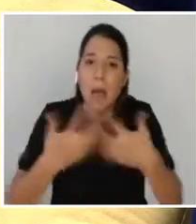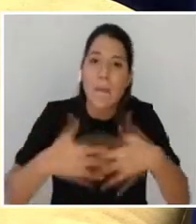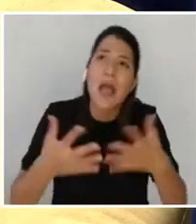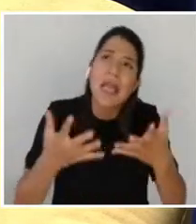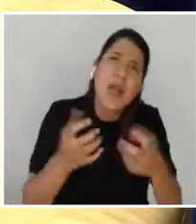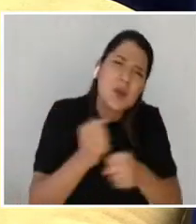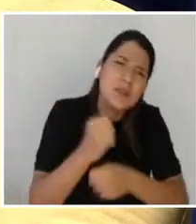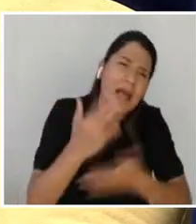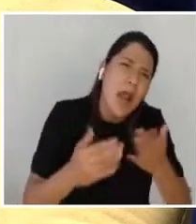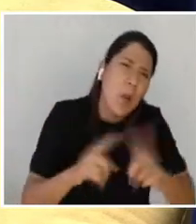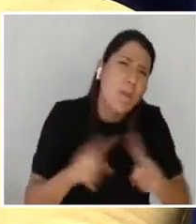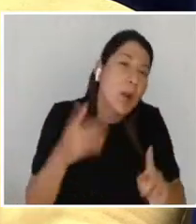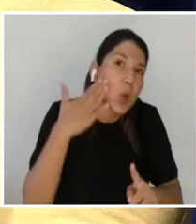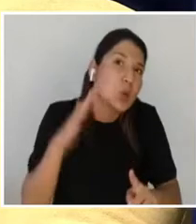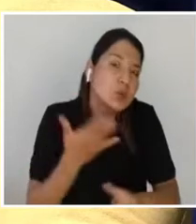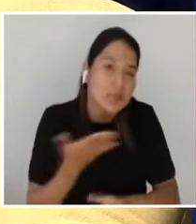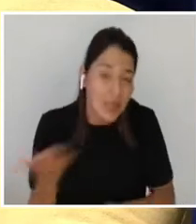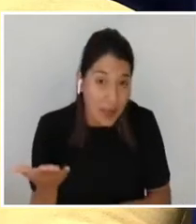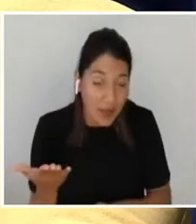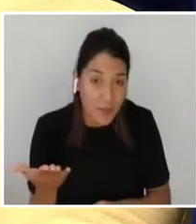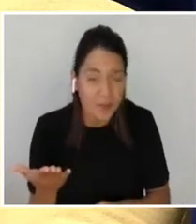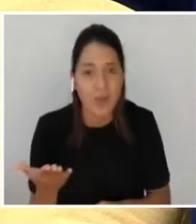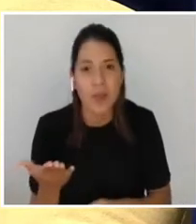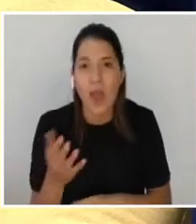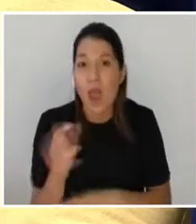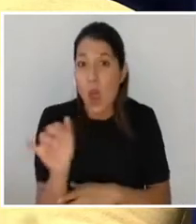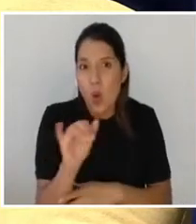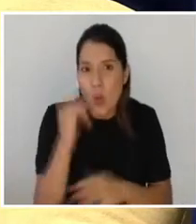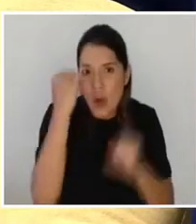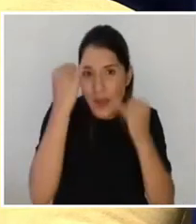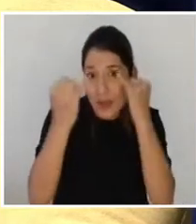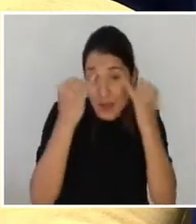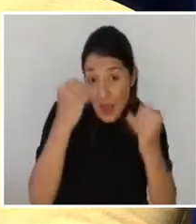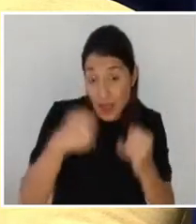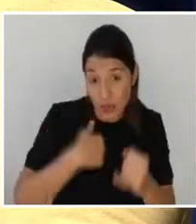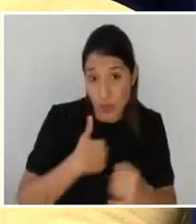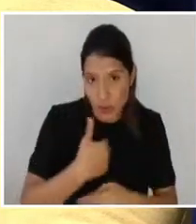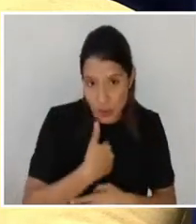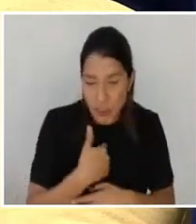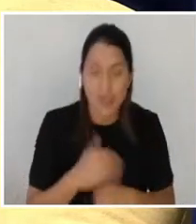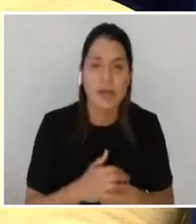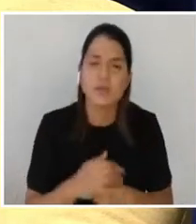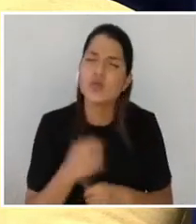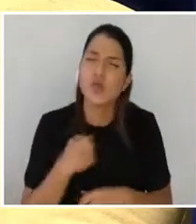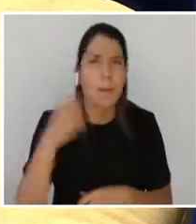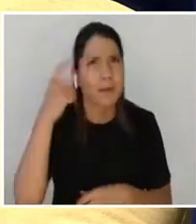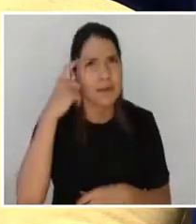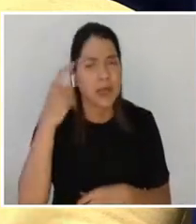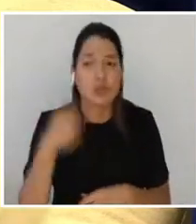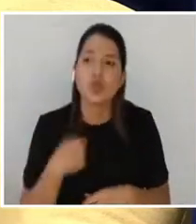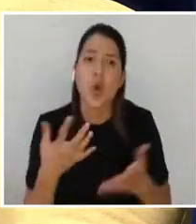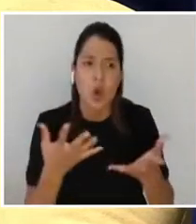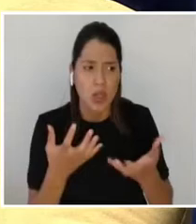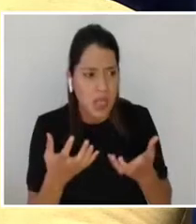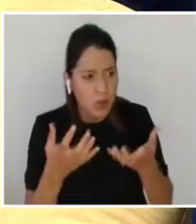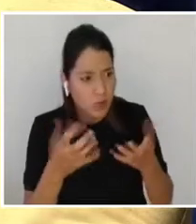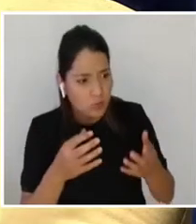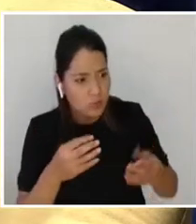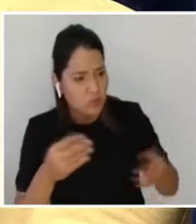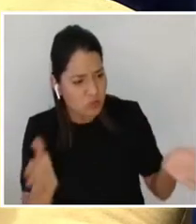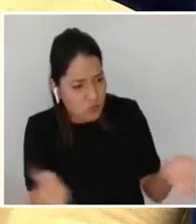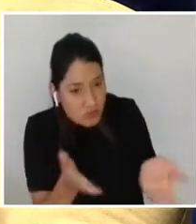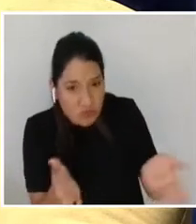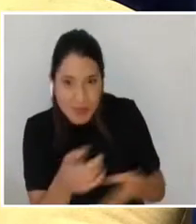qué hacer, ¿verdad? Como las ideas que yo tenía, y yo dije, no, la verdad es que yo quiero motivarlos. Y siento que esas